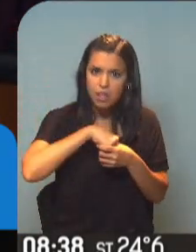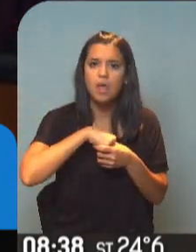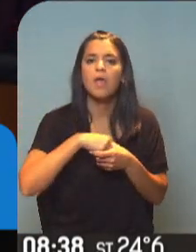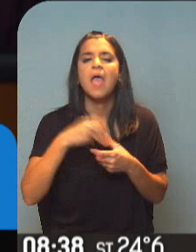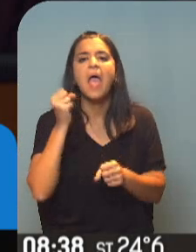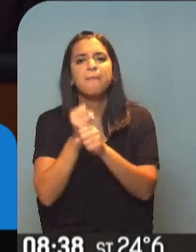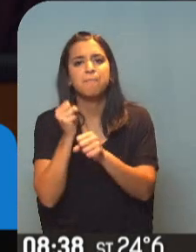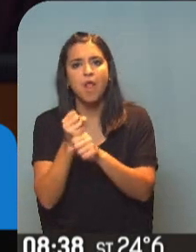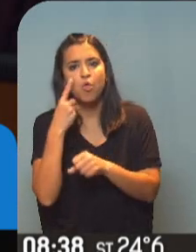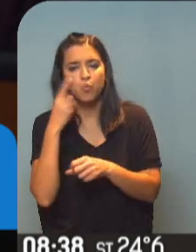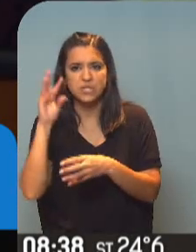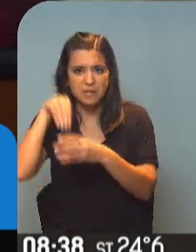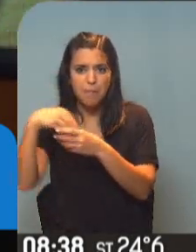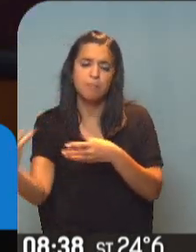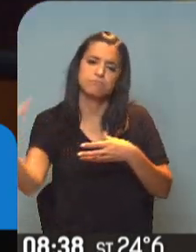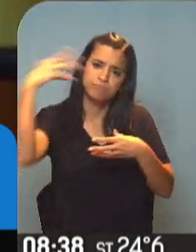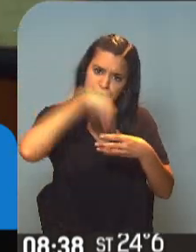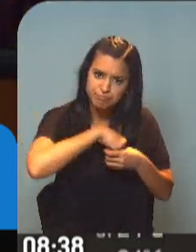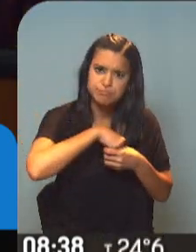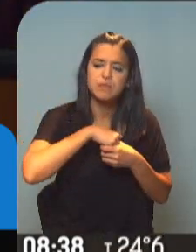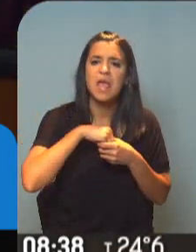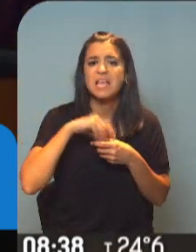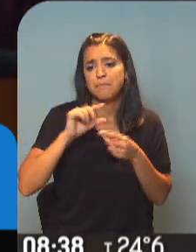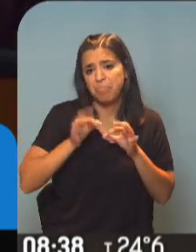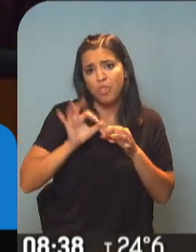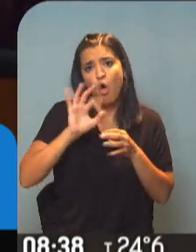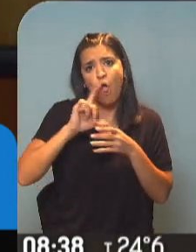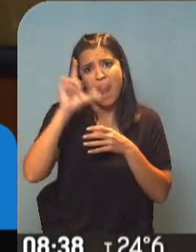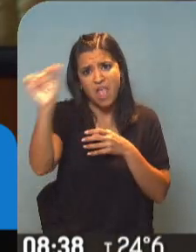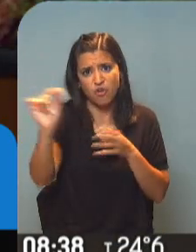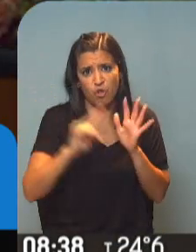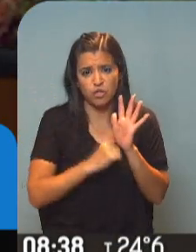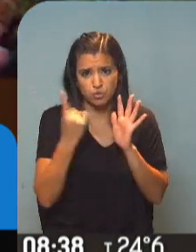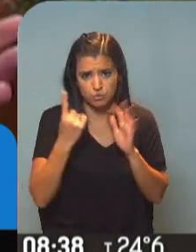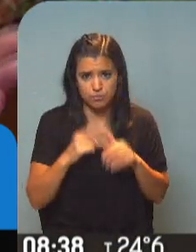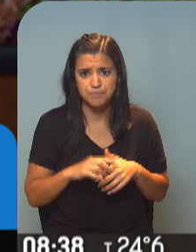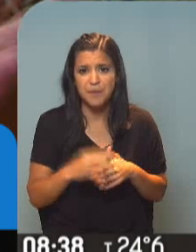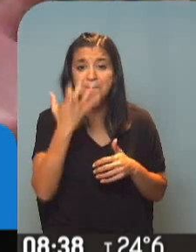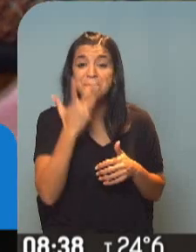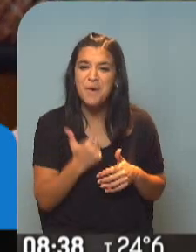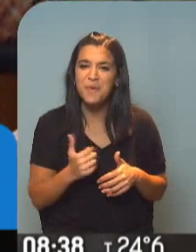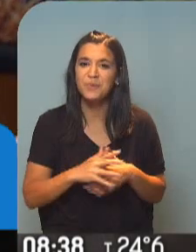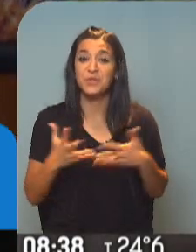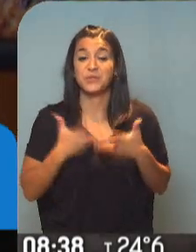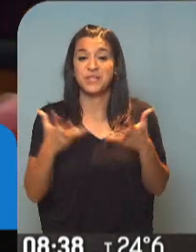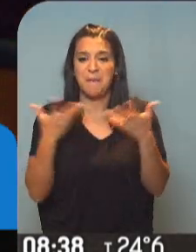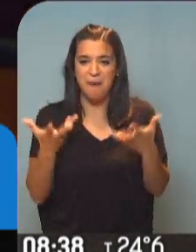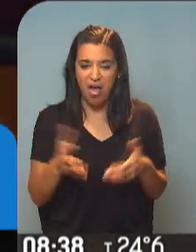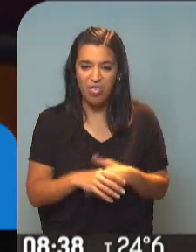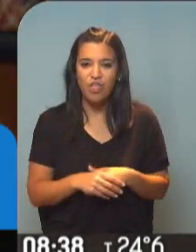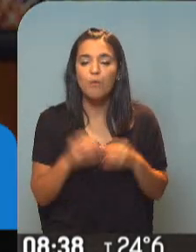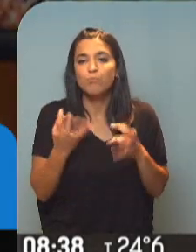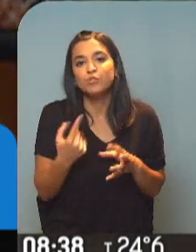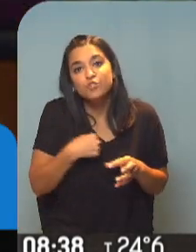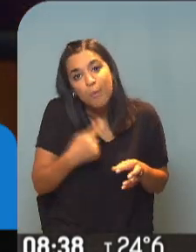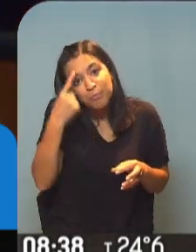empleados municipales de intendencias pequeñas y lejanas de la ciudad buenos aires me gusta estoy entusiasmado con eso porque